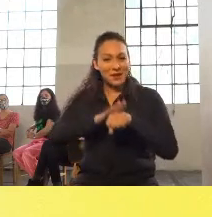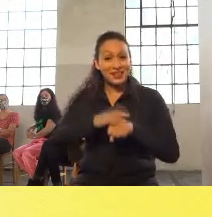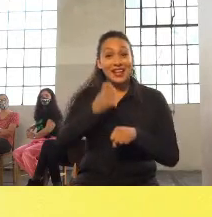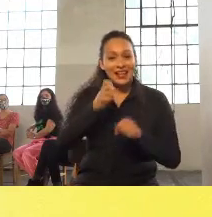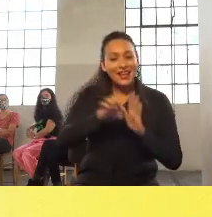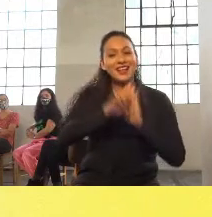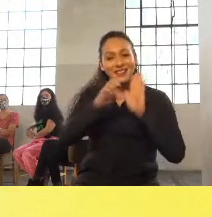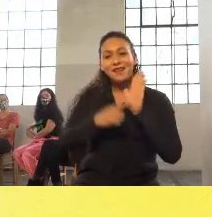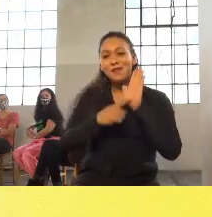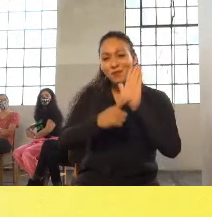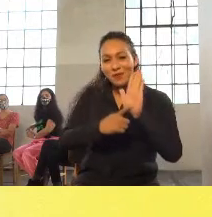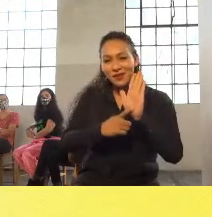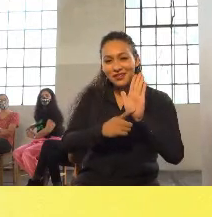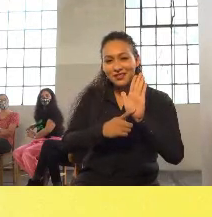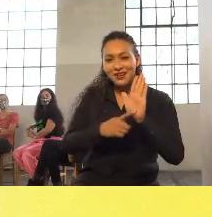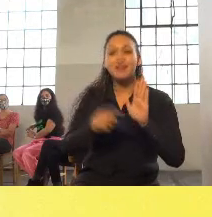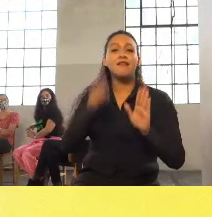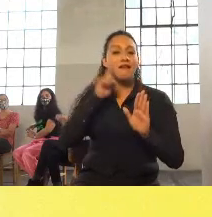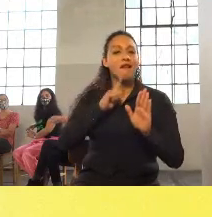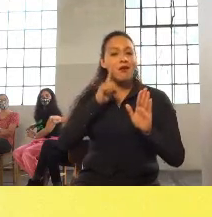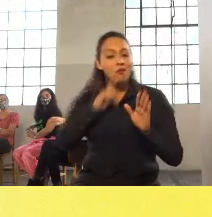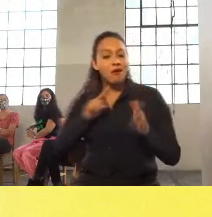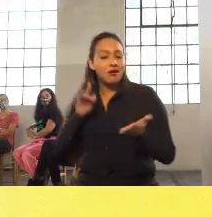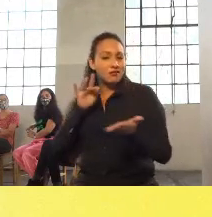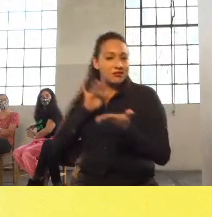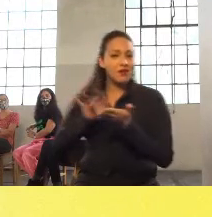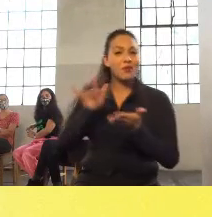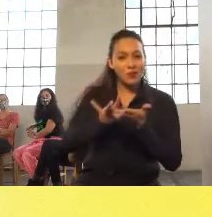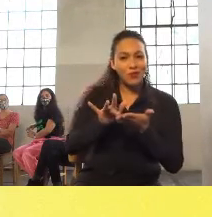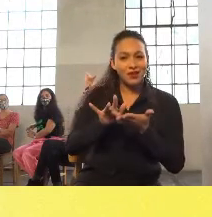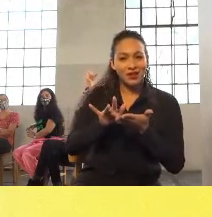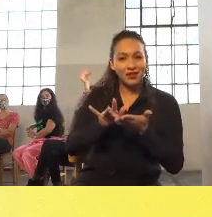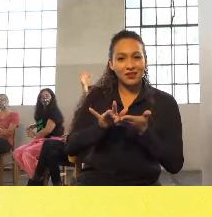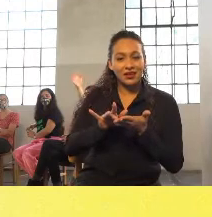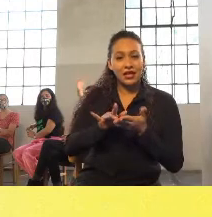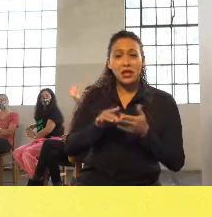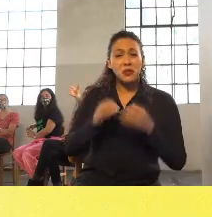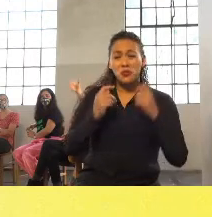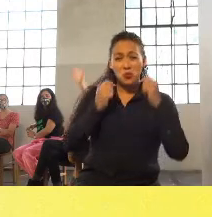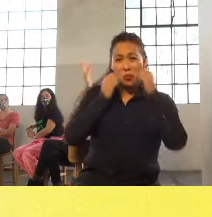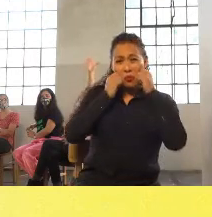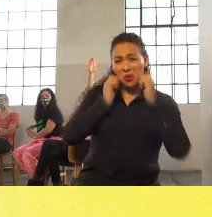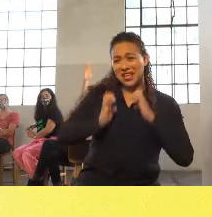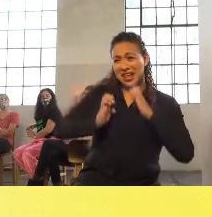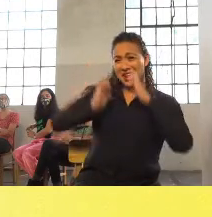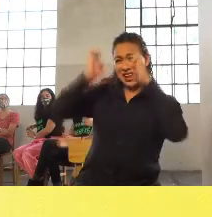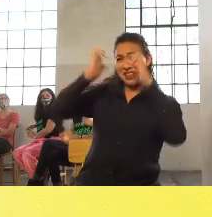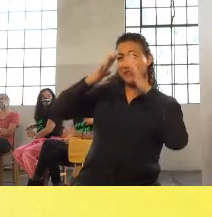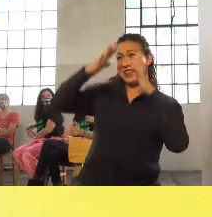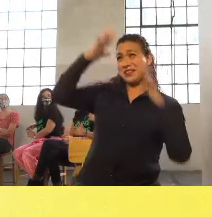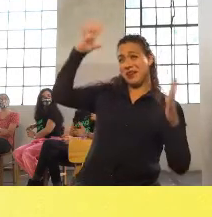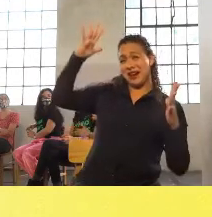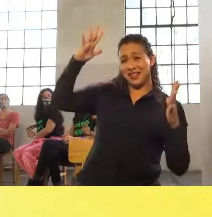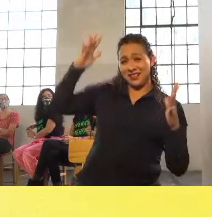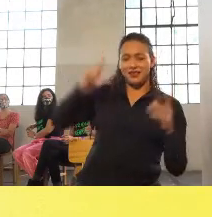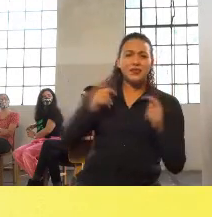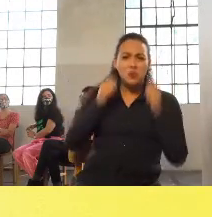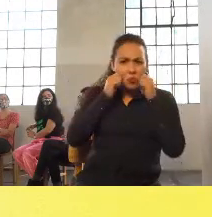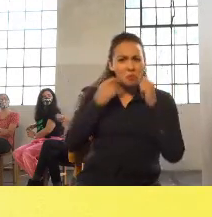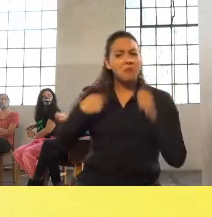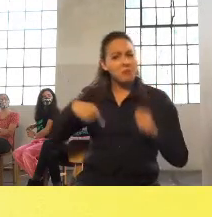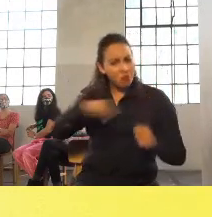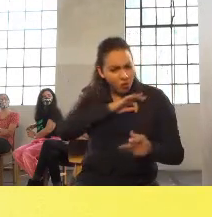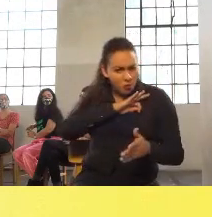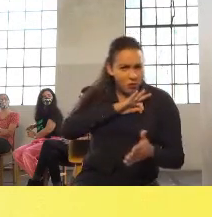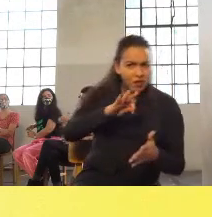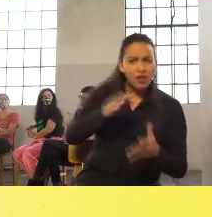mismas. Entonces creo que de todas depende que seamos un detonador para que esta chingadera se caiga, pero completita y